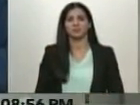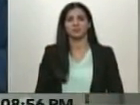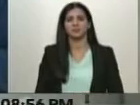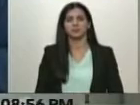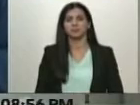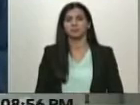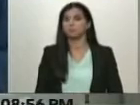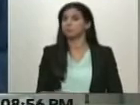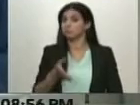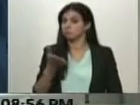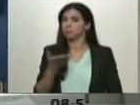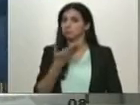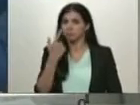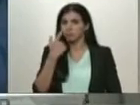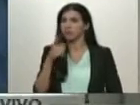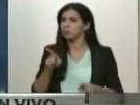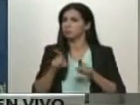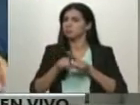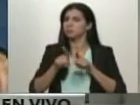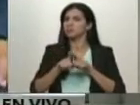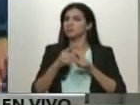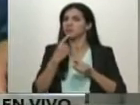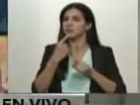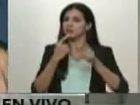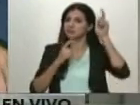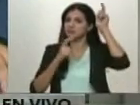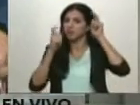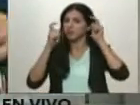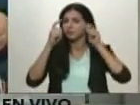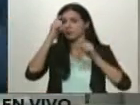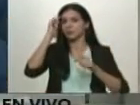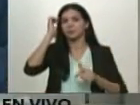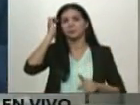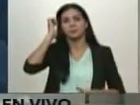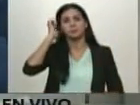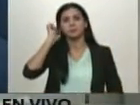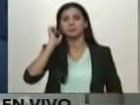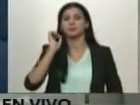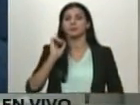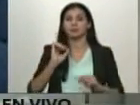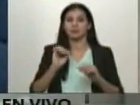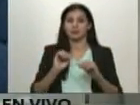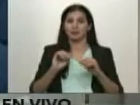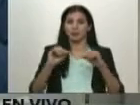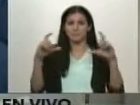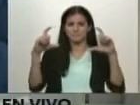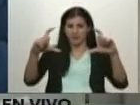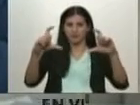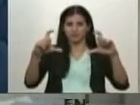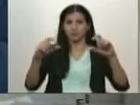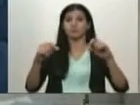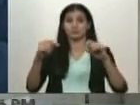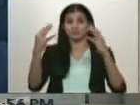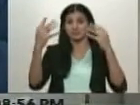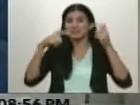Que perfectamente, como decía el comandante, en la introducción escrita de puño y letra de él,